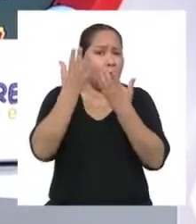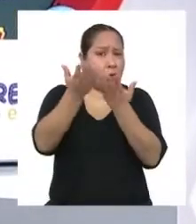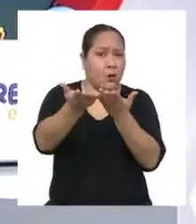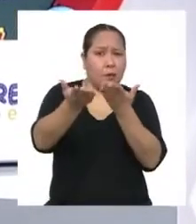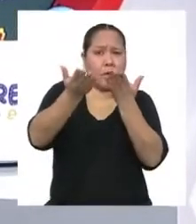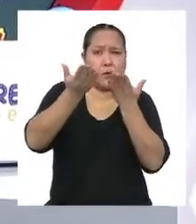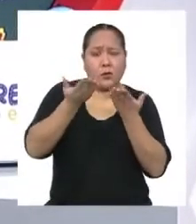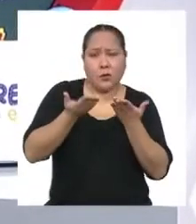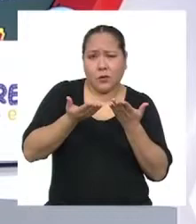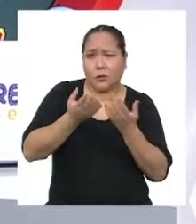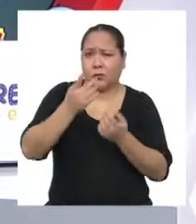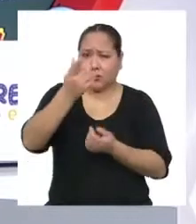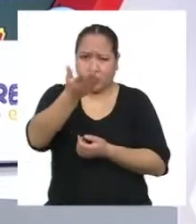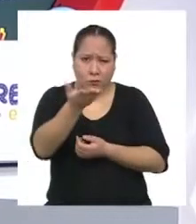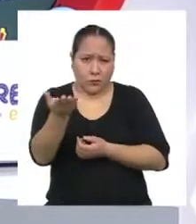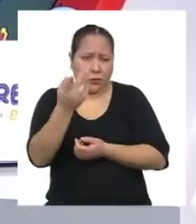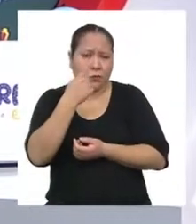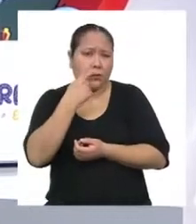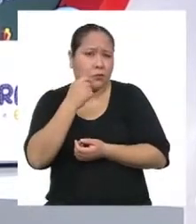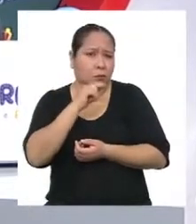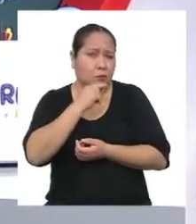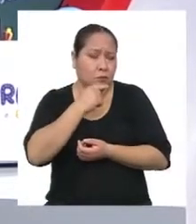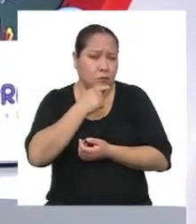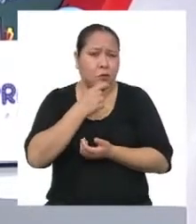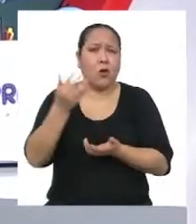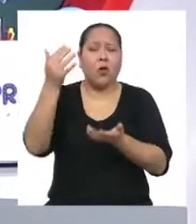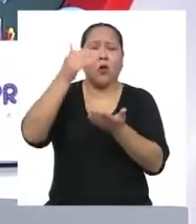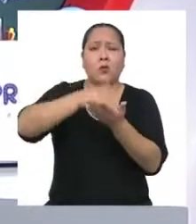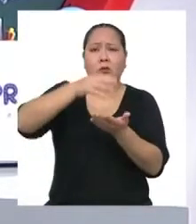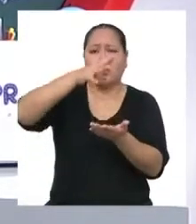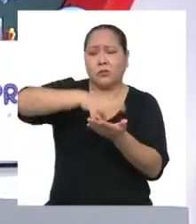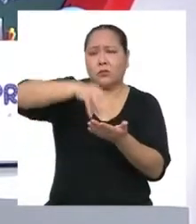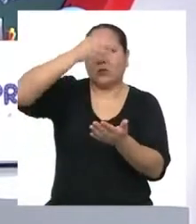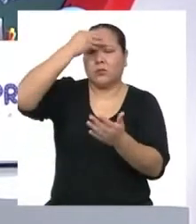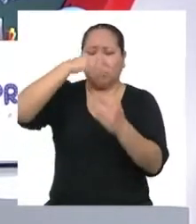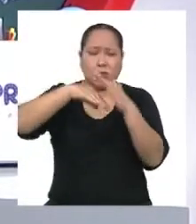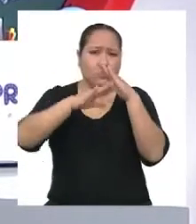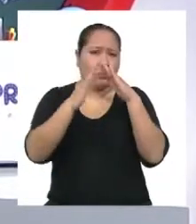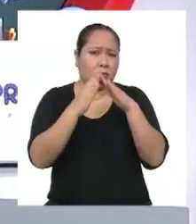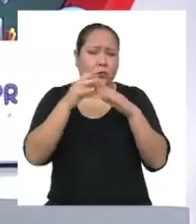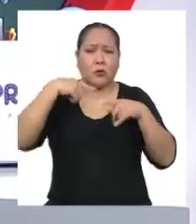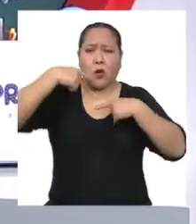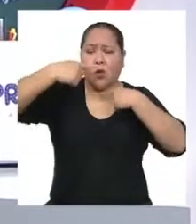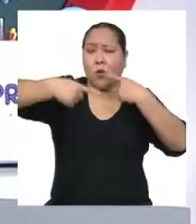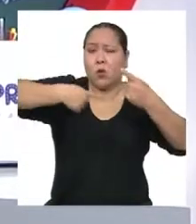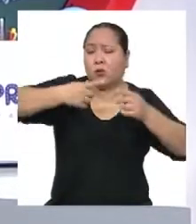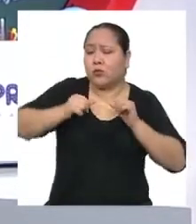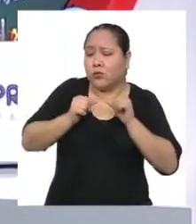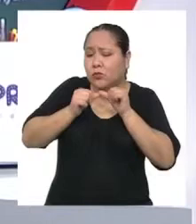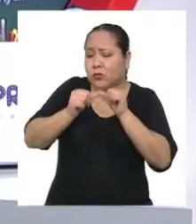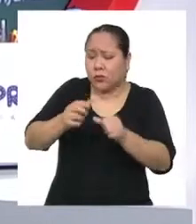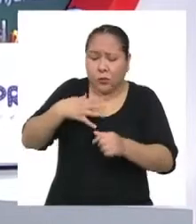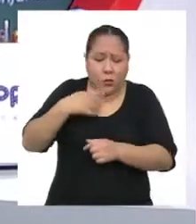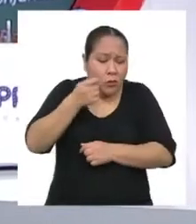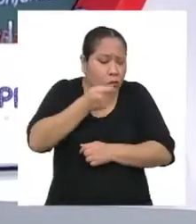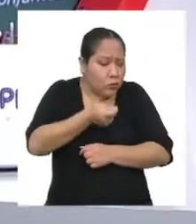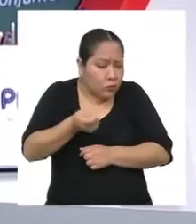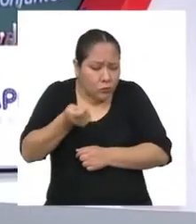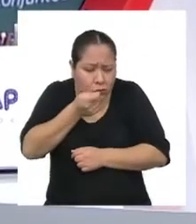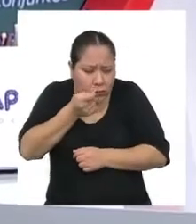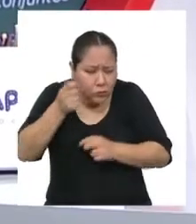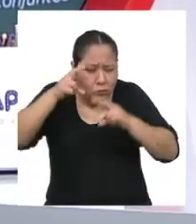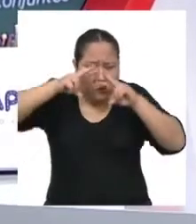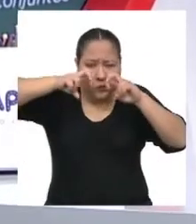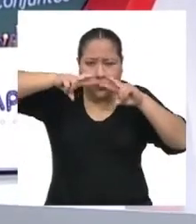Bienvenidos y bienvenidas una vez más a Aprendo en Casa. Les cuento que sigo en mi investigación sobre los motivos por los